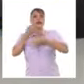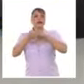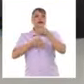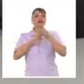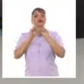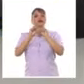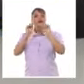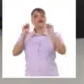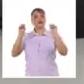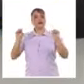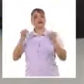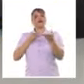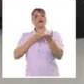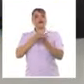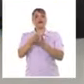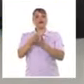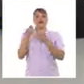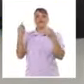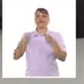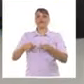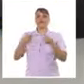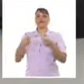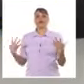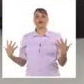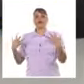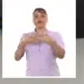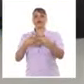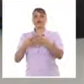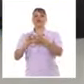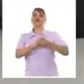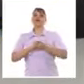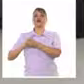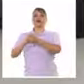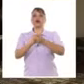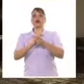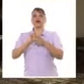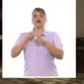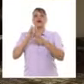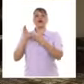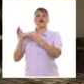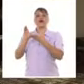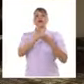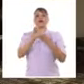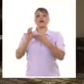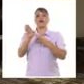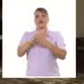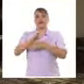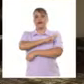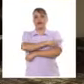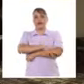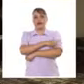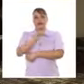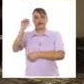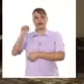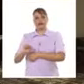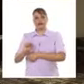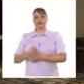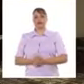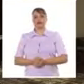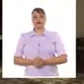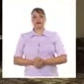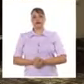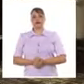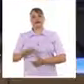llamado para continuar con la unidad, la solidaridad y la cooperación entre los países del sur. En este sentido,